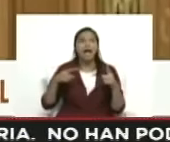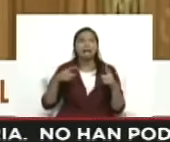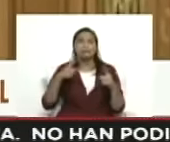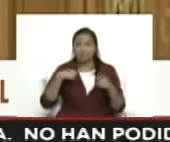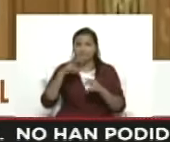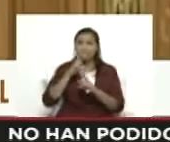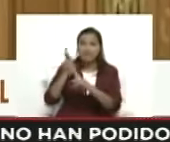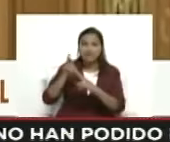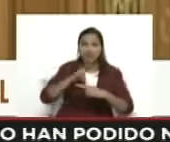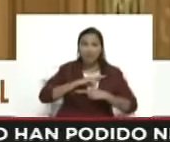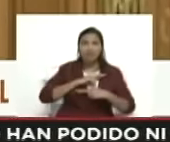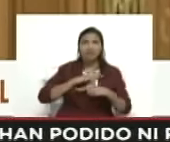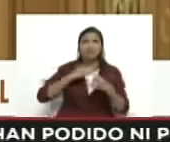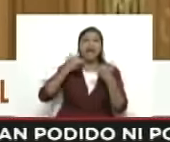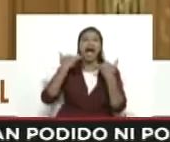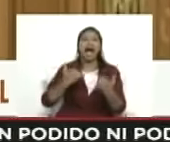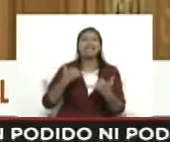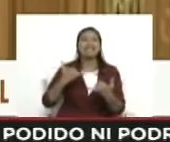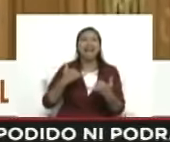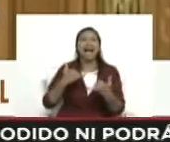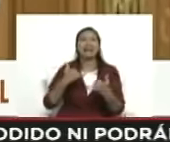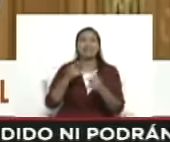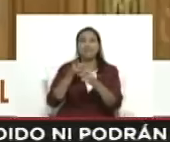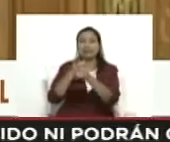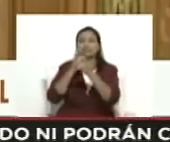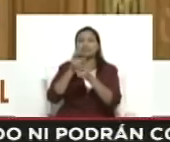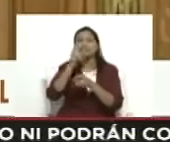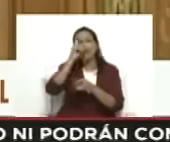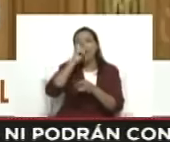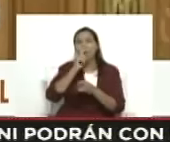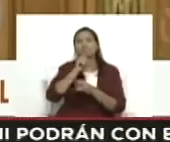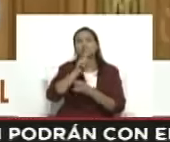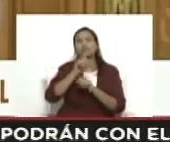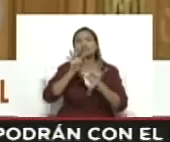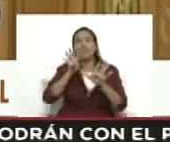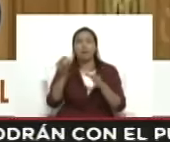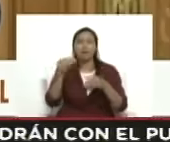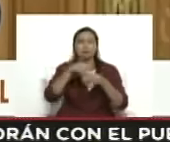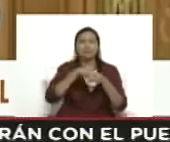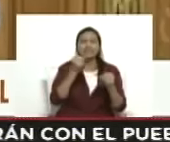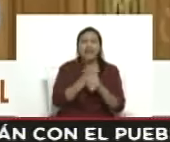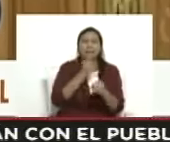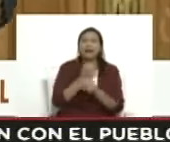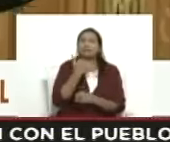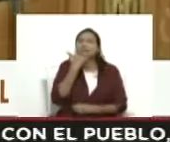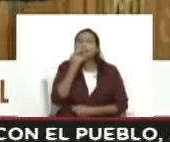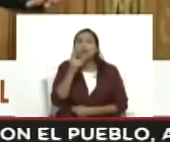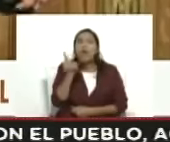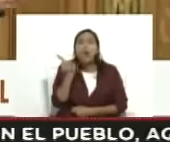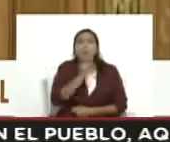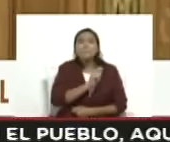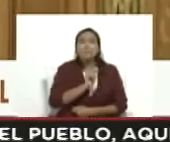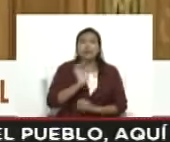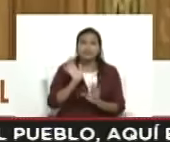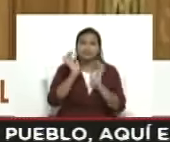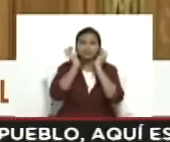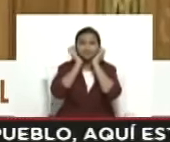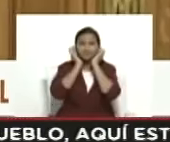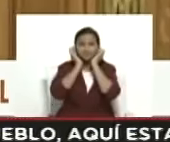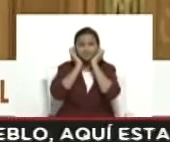asesinar a un muchacho, 19 años, tenía un mes que lo habíamos metido nosotros a trabajar ahí en el palacio. Carmen era la administradora del